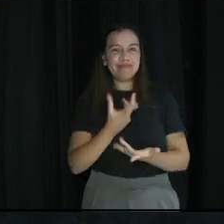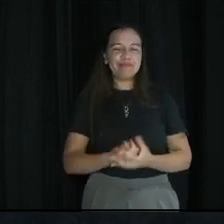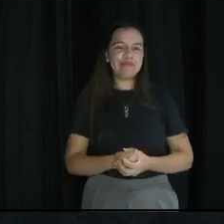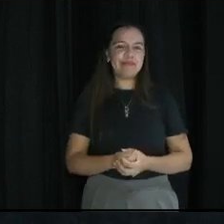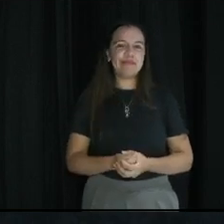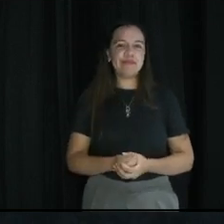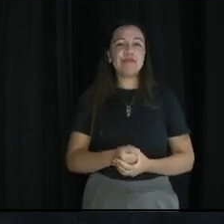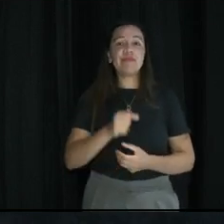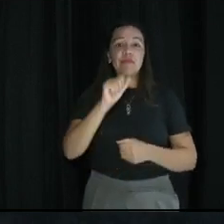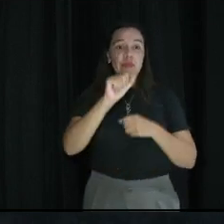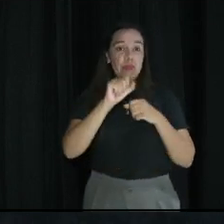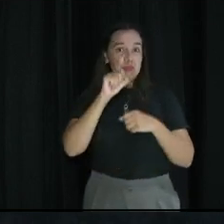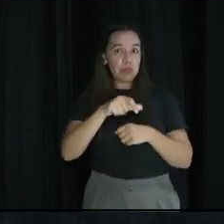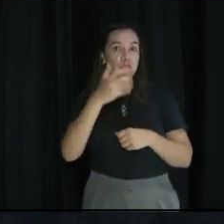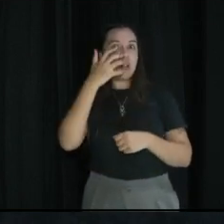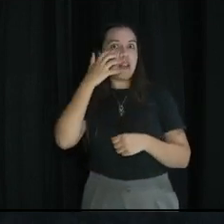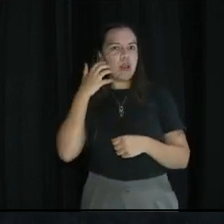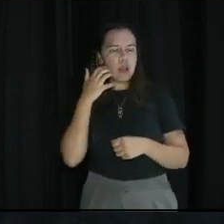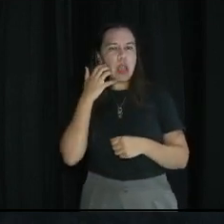El animal pues obviamente